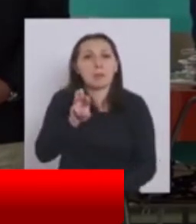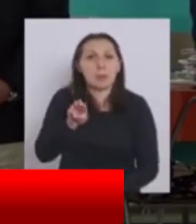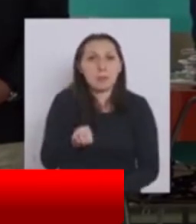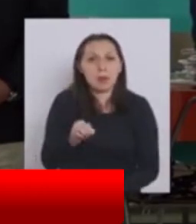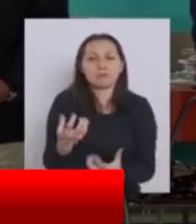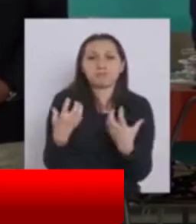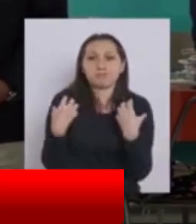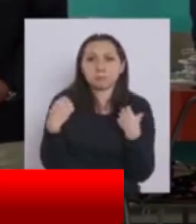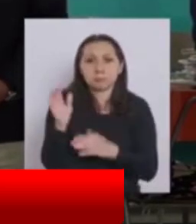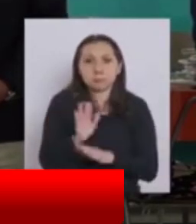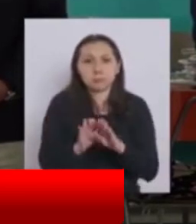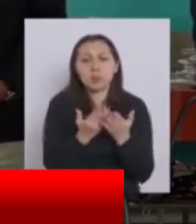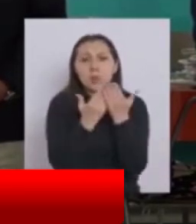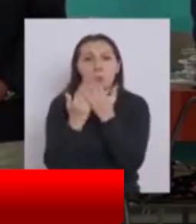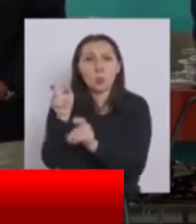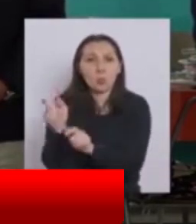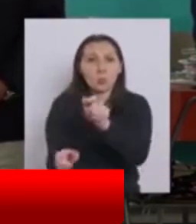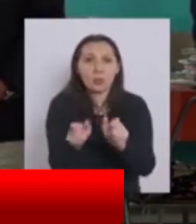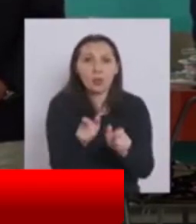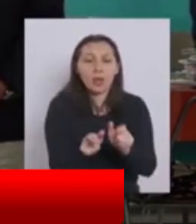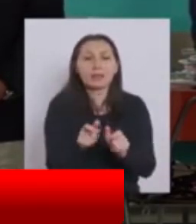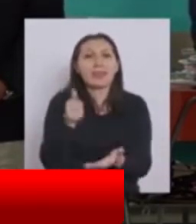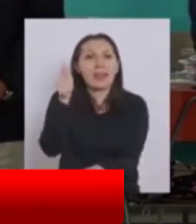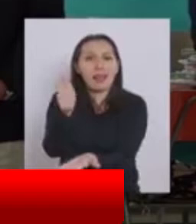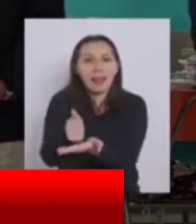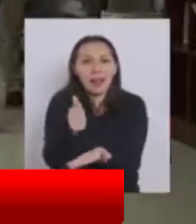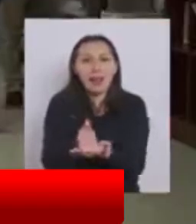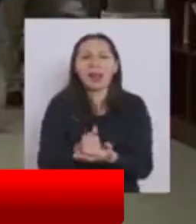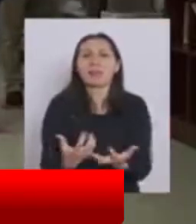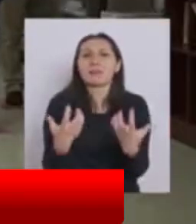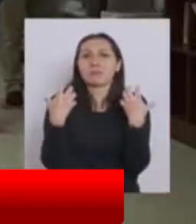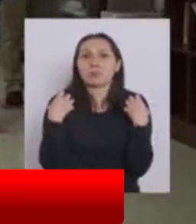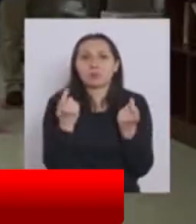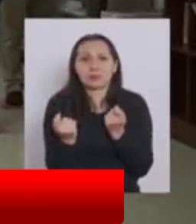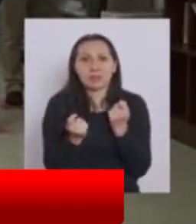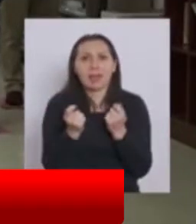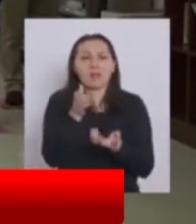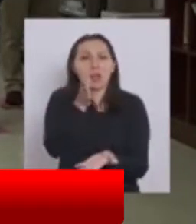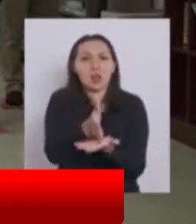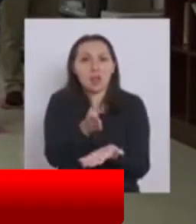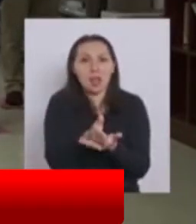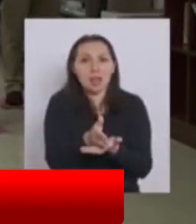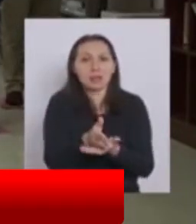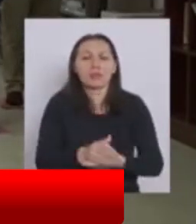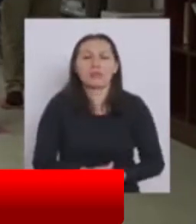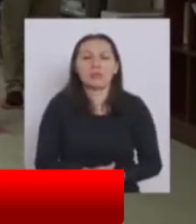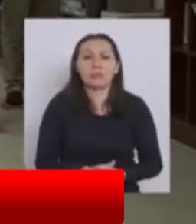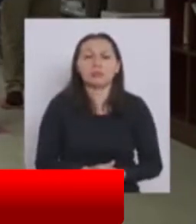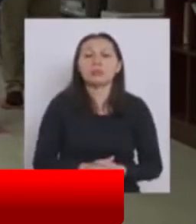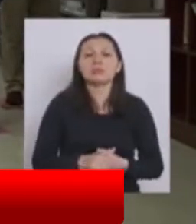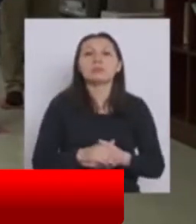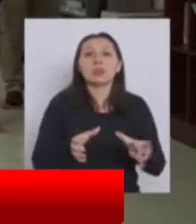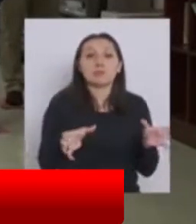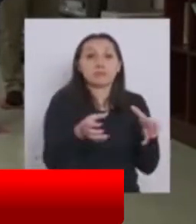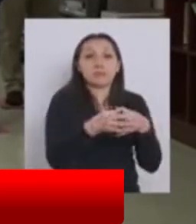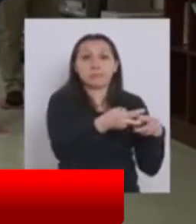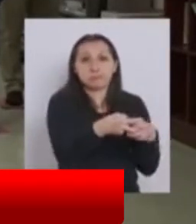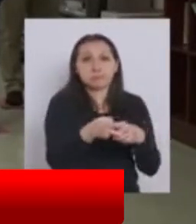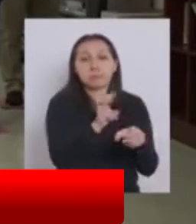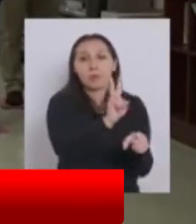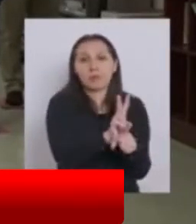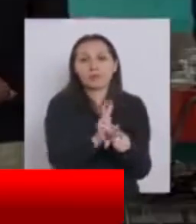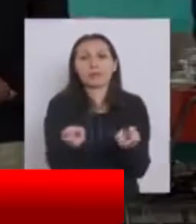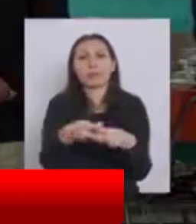con los estudiantes con los alcaldes con los sostenedores con el colegio de profesores con el